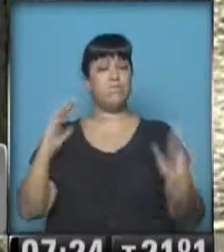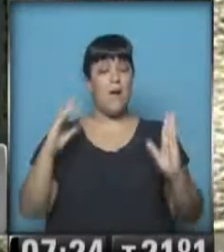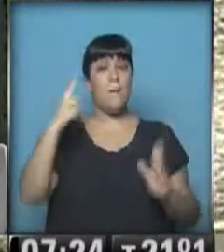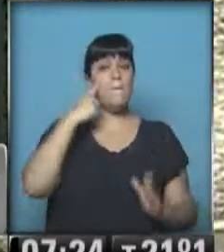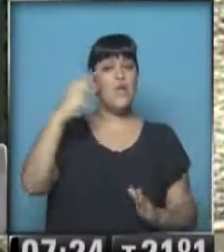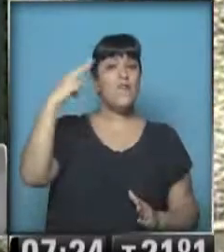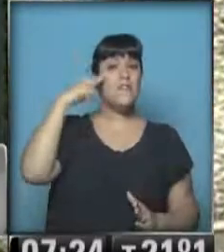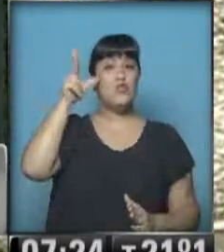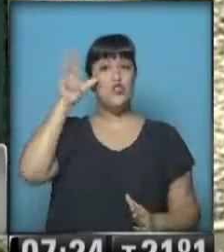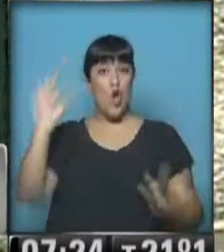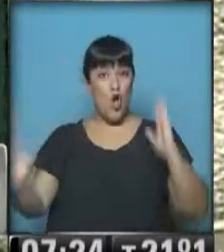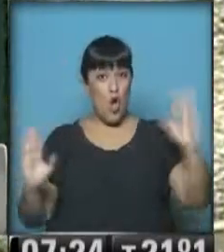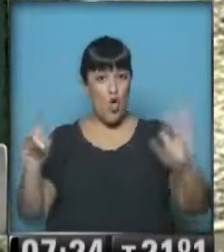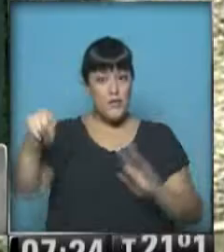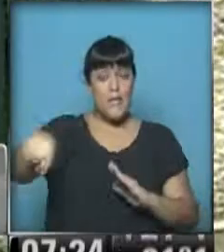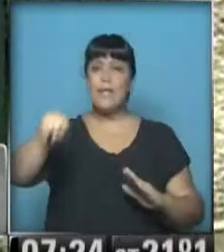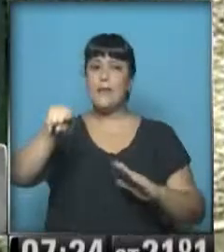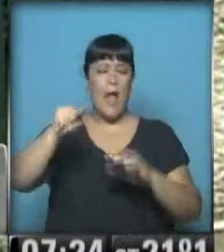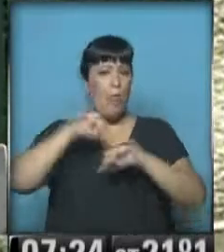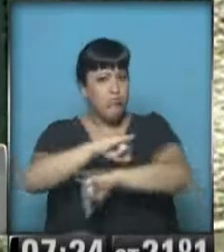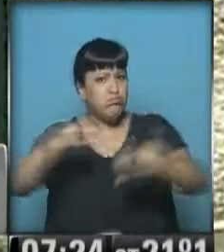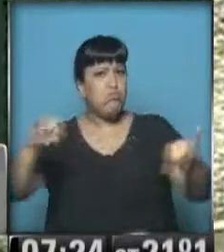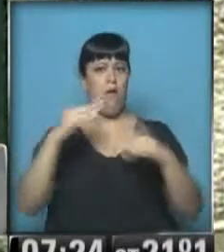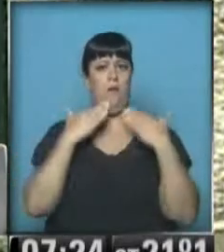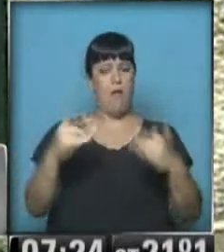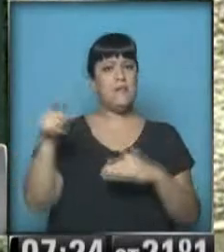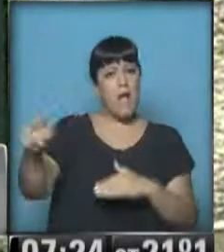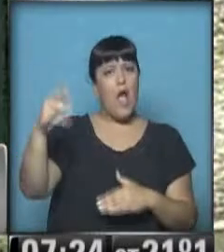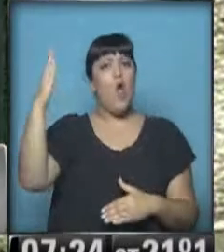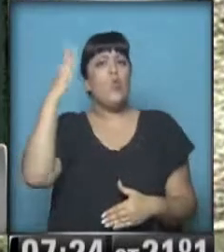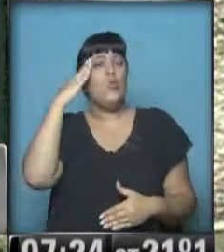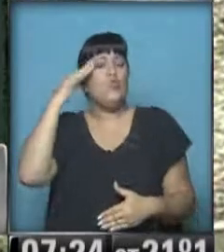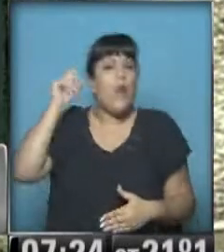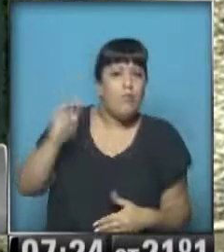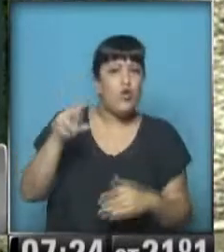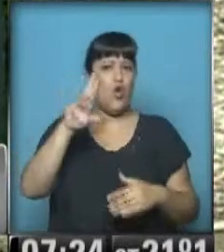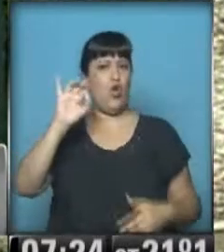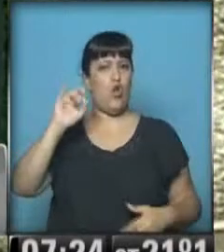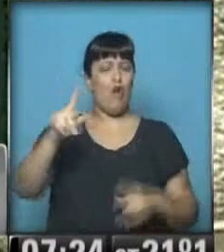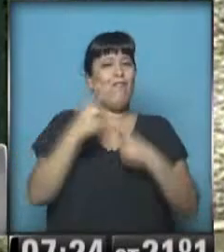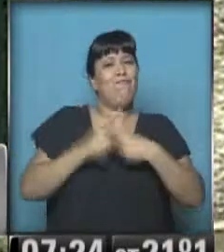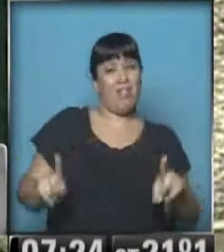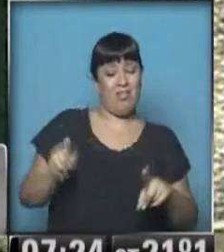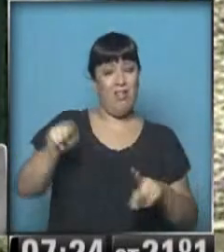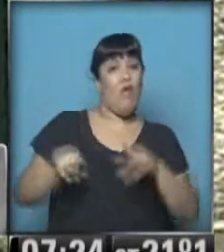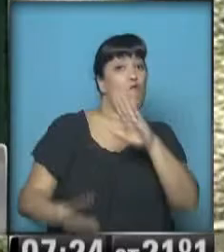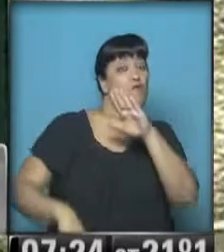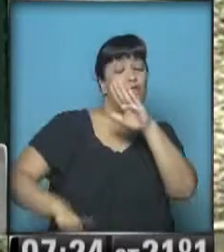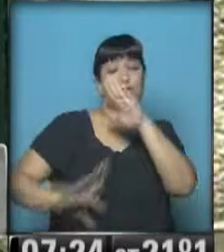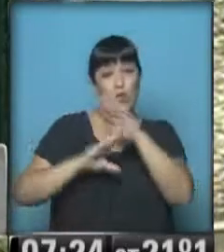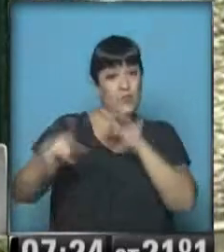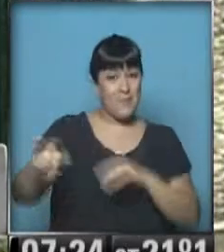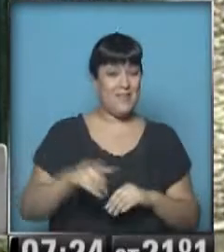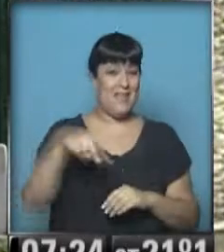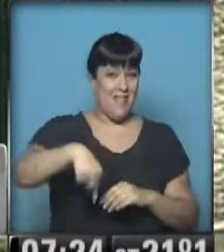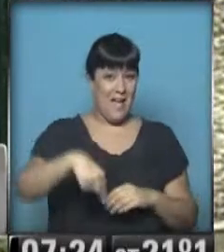80 uno de los impulsores emblemáticos de la cultura underground en nuestro país, fundamentalmente en la cultura